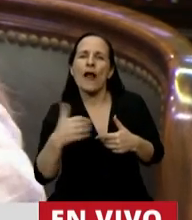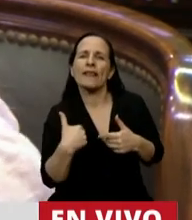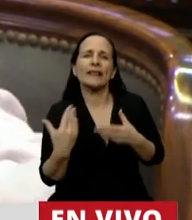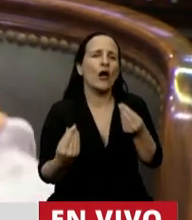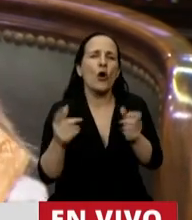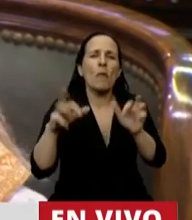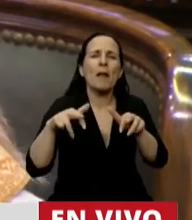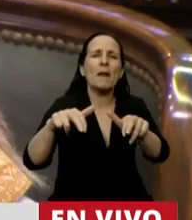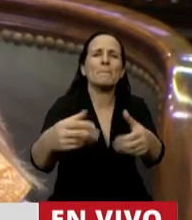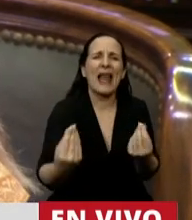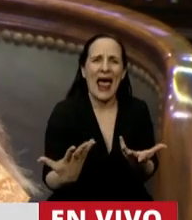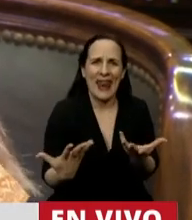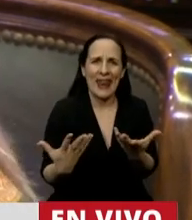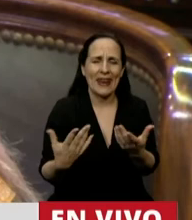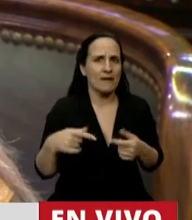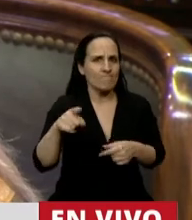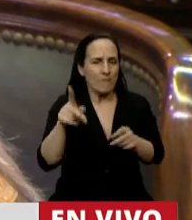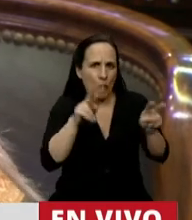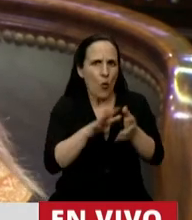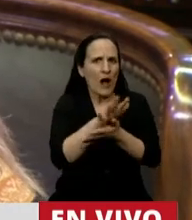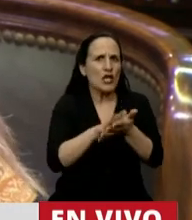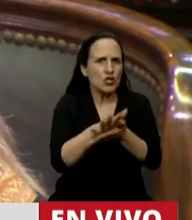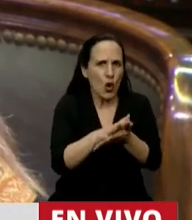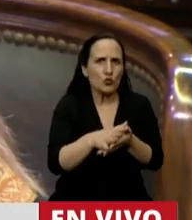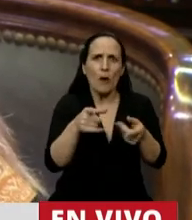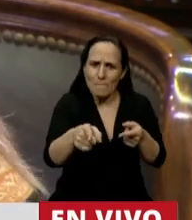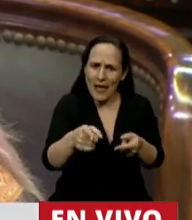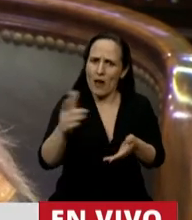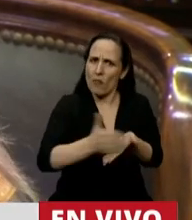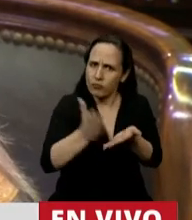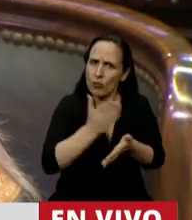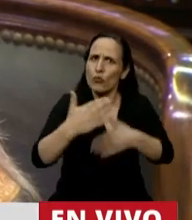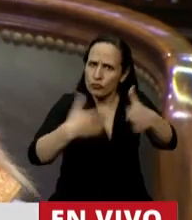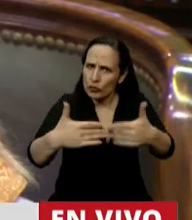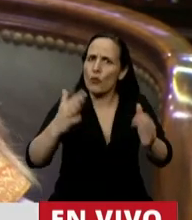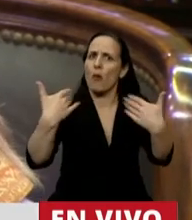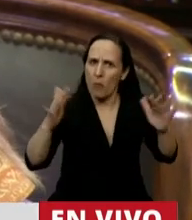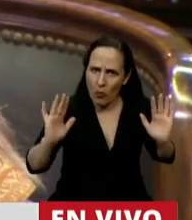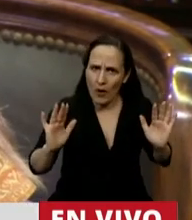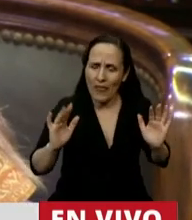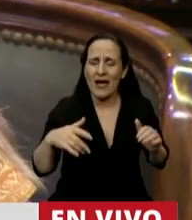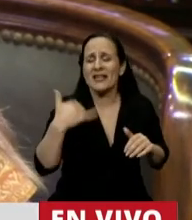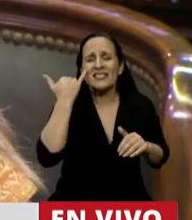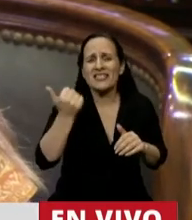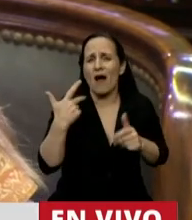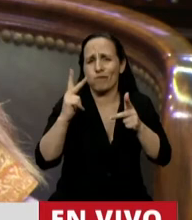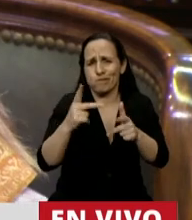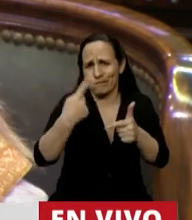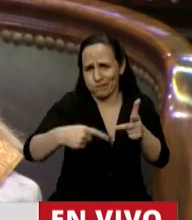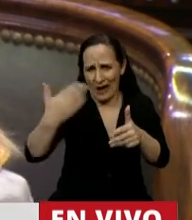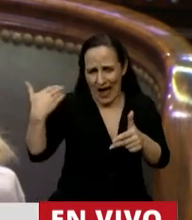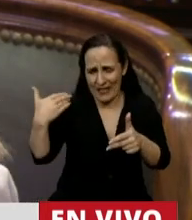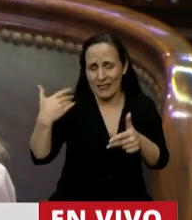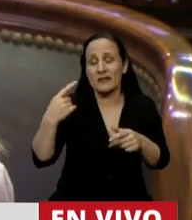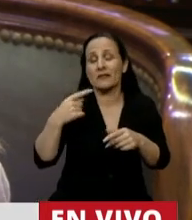que no dañen la credibilidad del país ni su capacidad productiva. Por eso y por las razones expuestas precedentemente